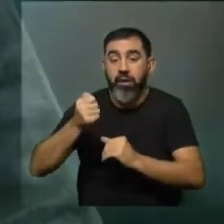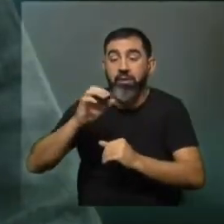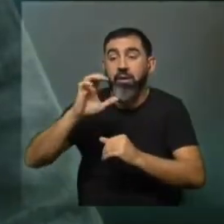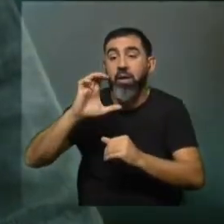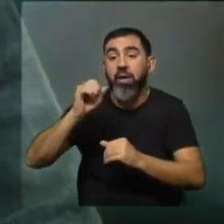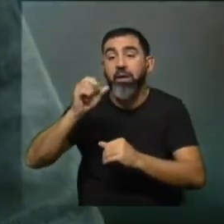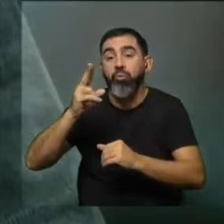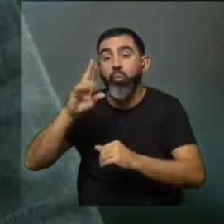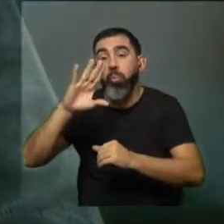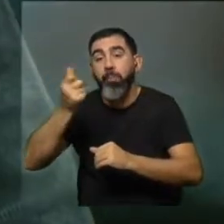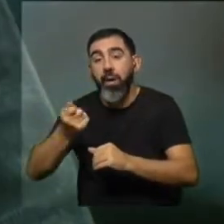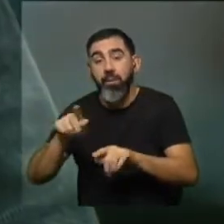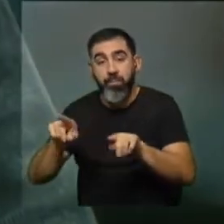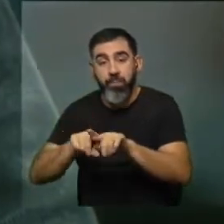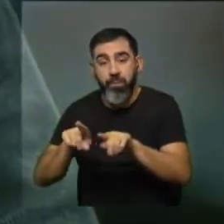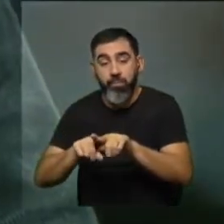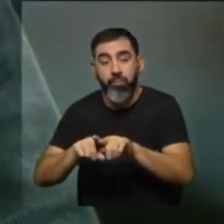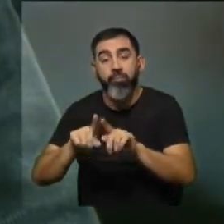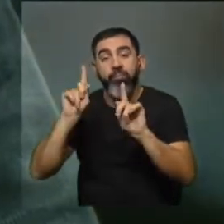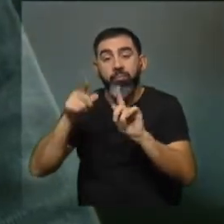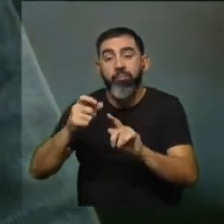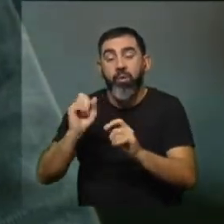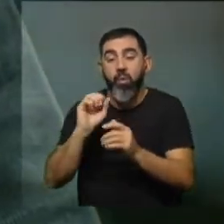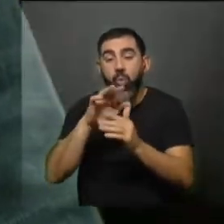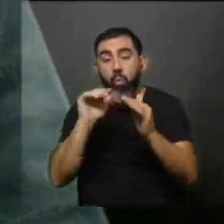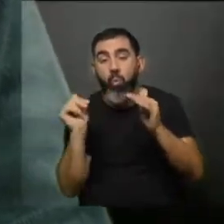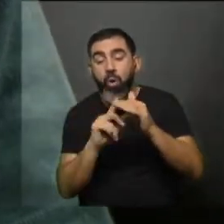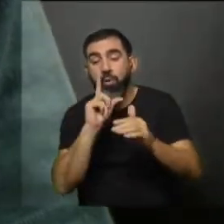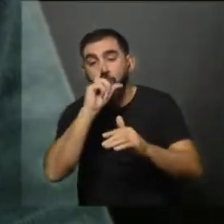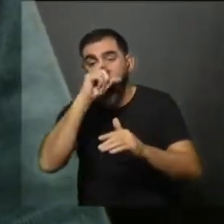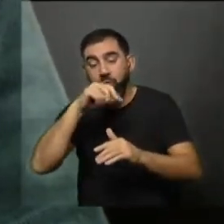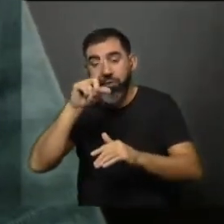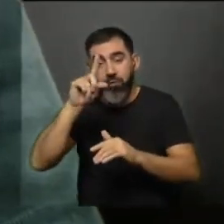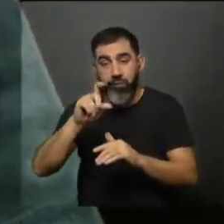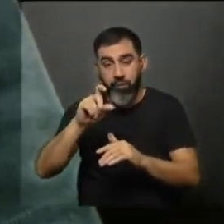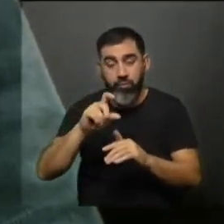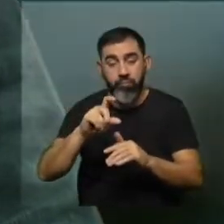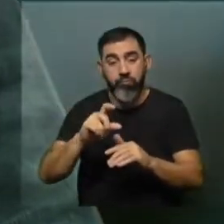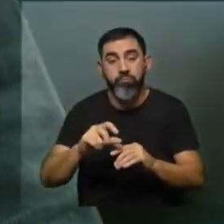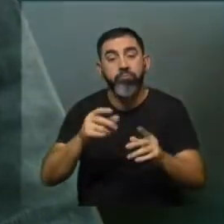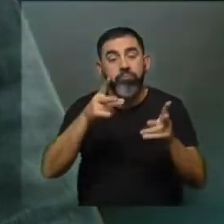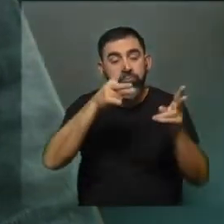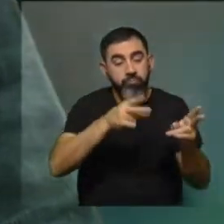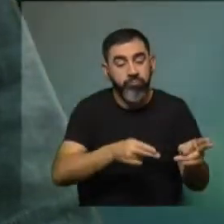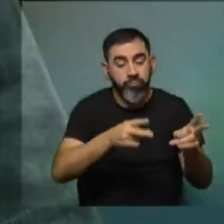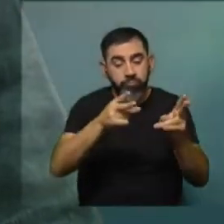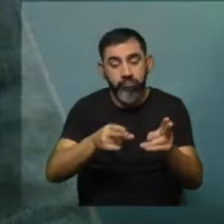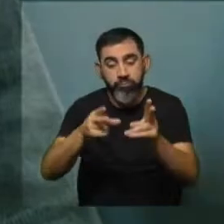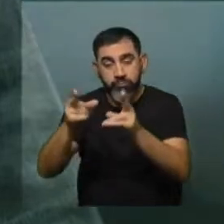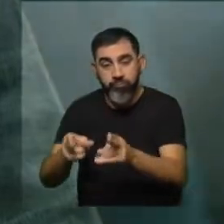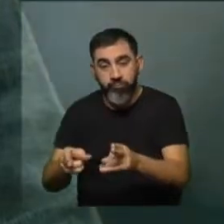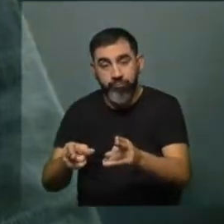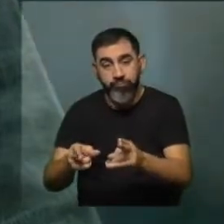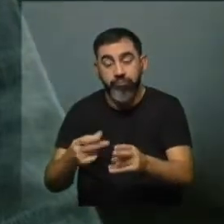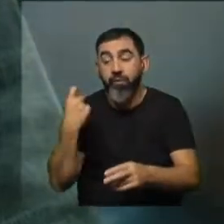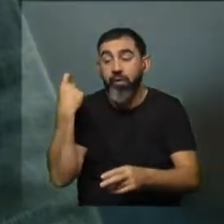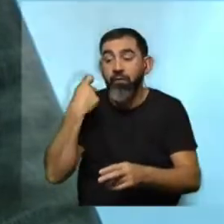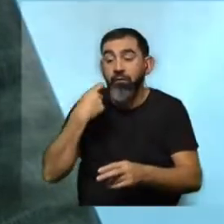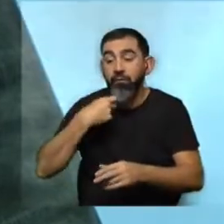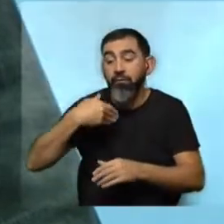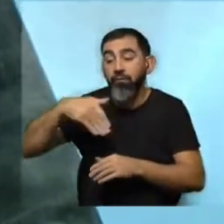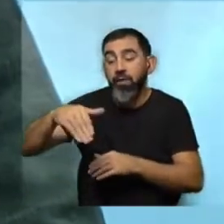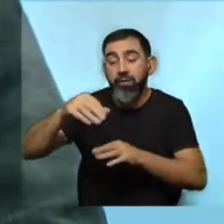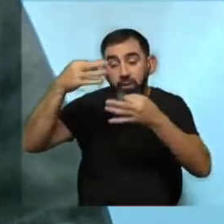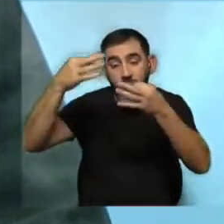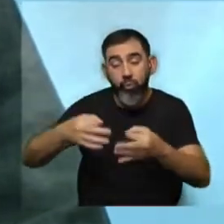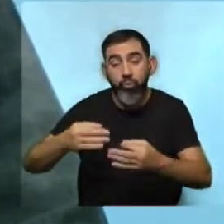y después la distribución y el almacenamiento a Montevideo. Esos se fueron cumpliendo esas etapas y lo que restaba ahora era